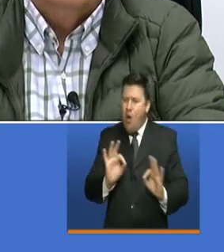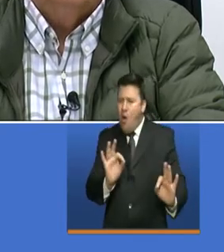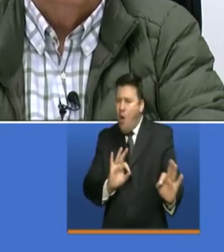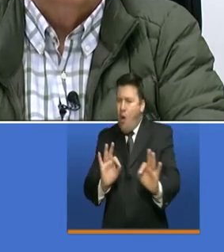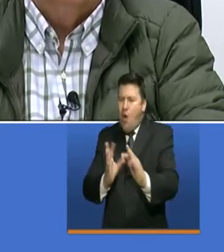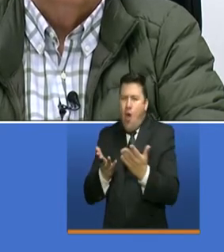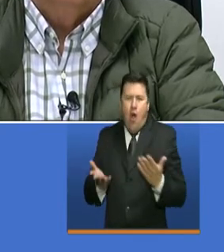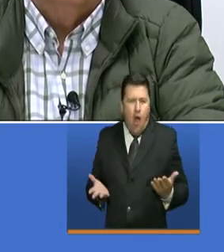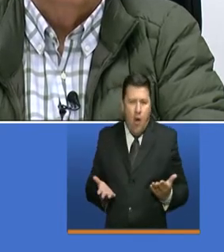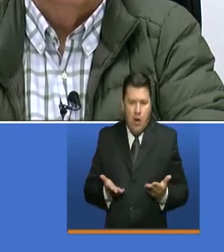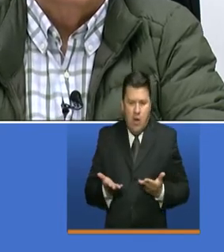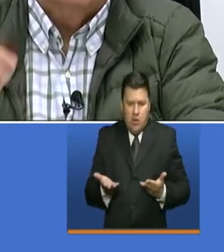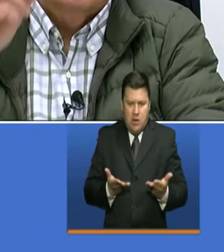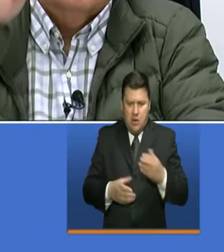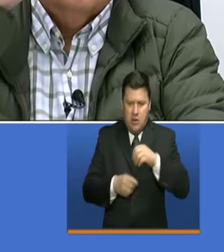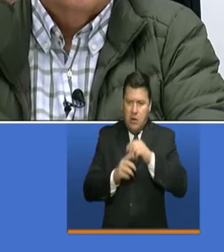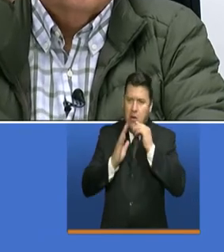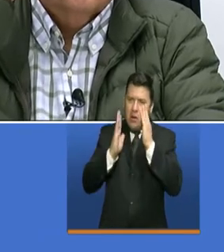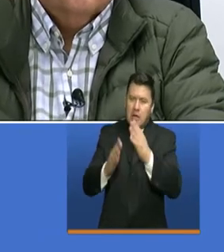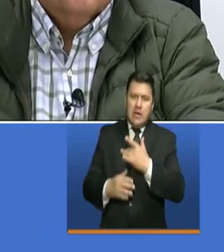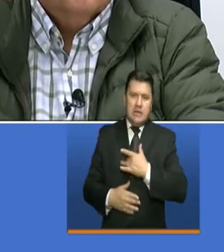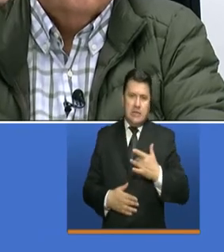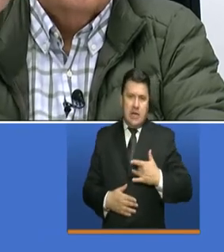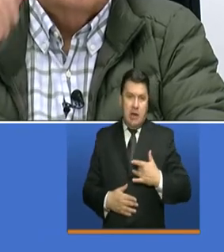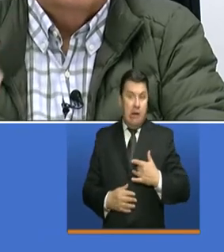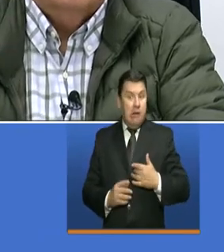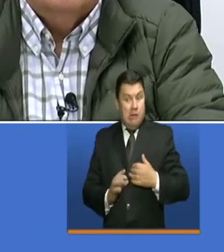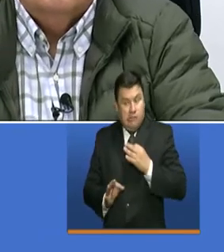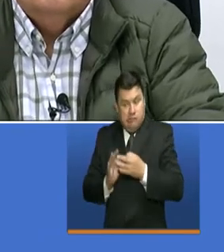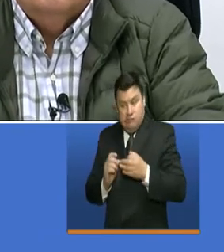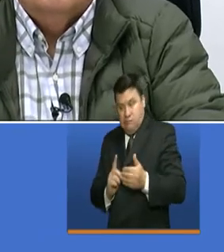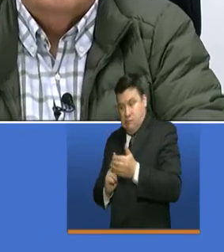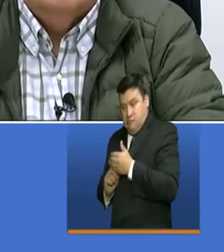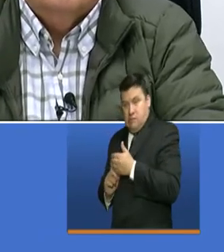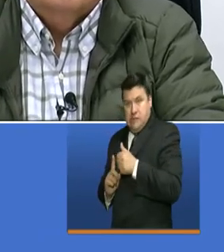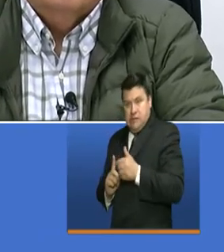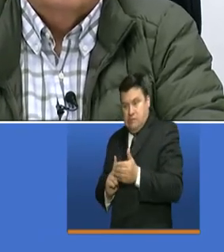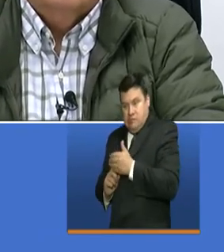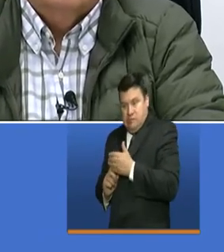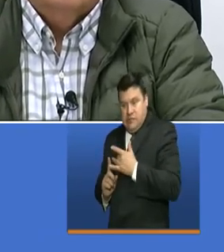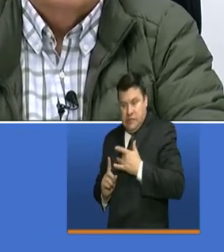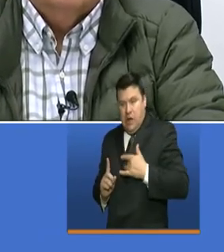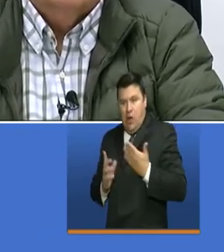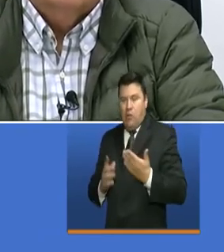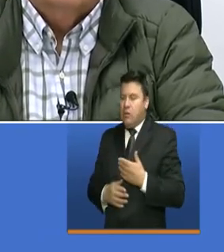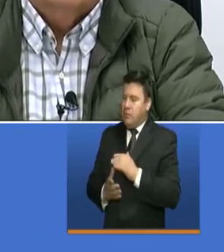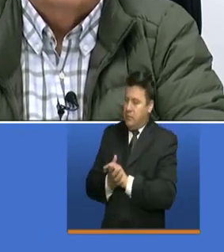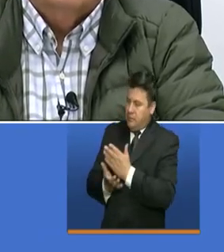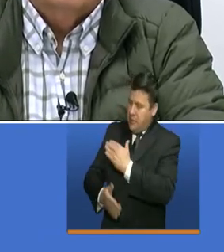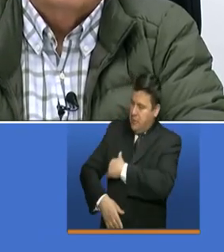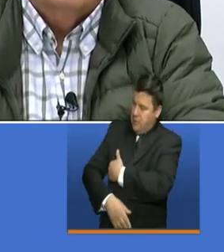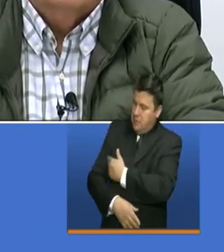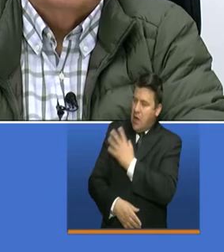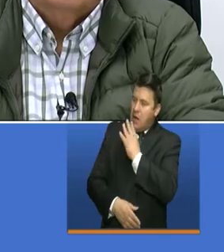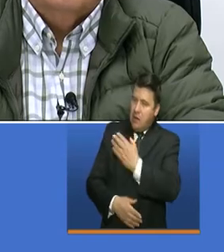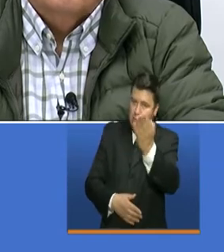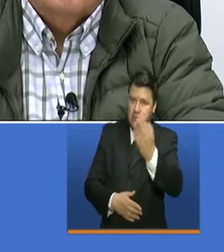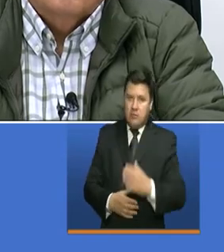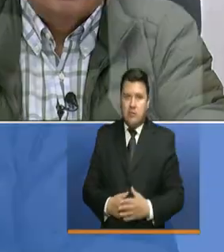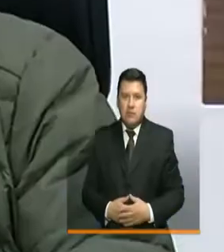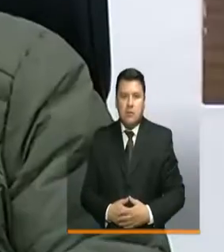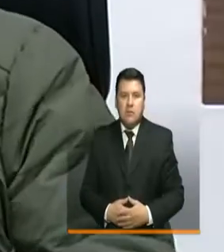el trabajo al servicio de la salud y la protección de la vida de los colombianos. Ministro Carlos Holmes, lo saludo. Tiene usted el uso de la palabra.